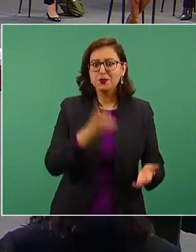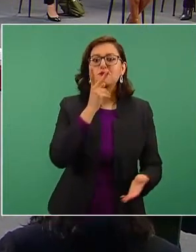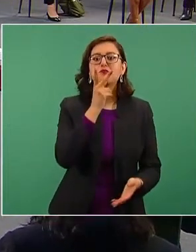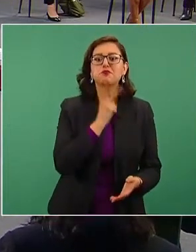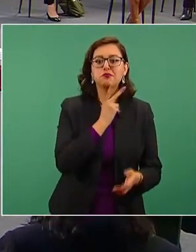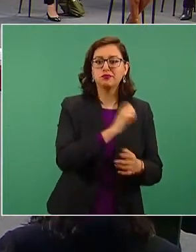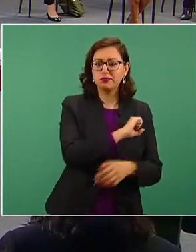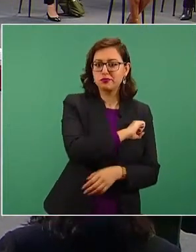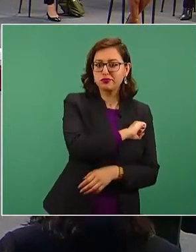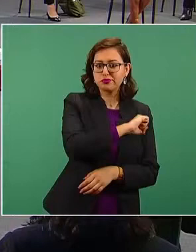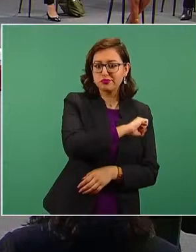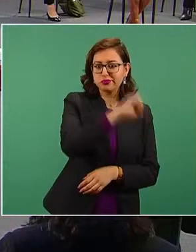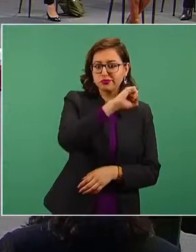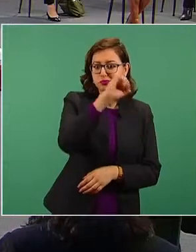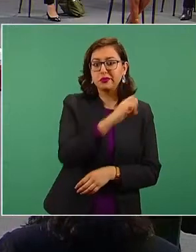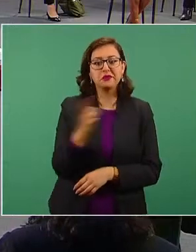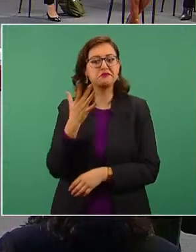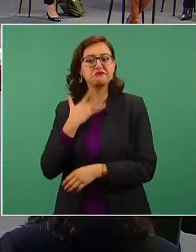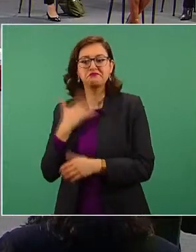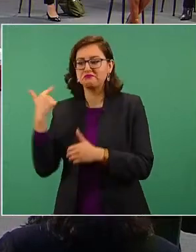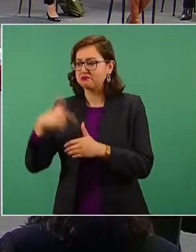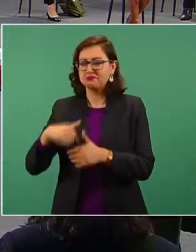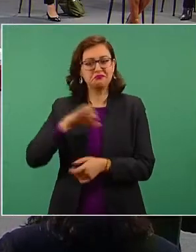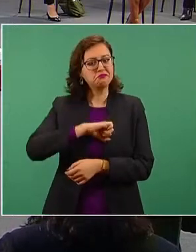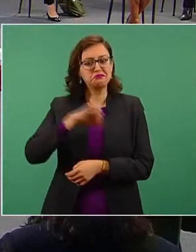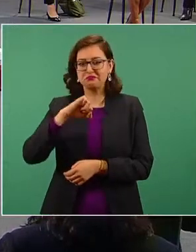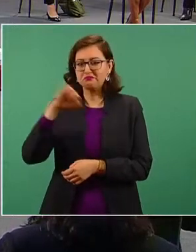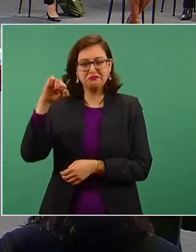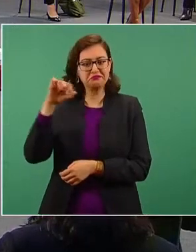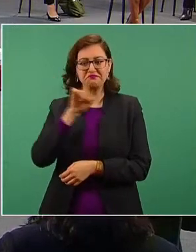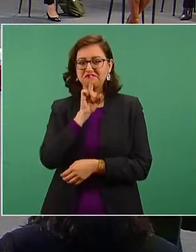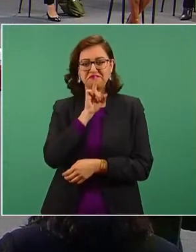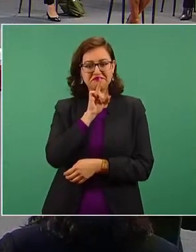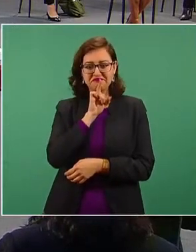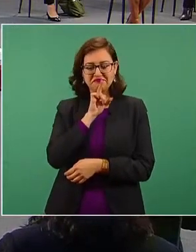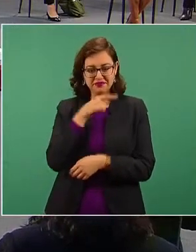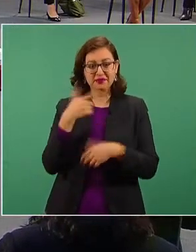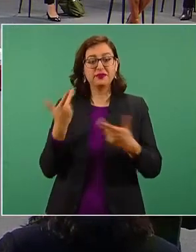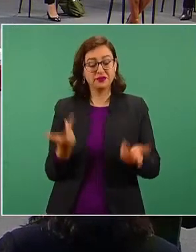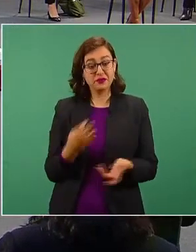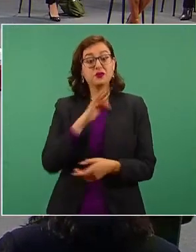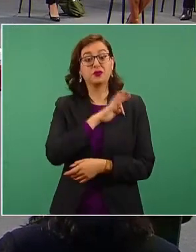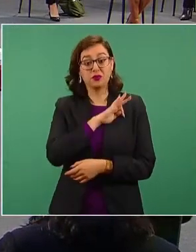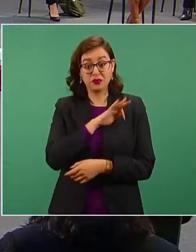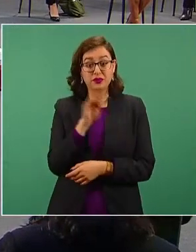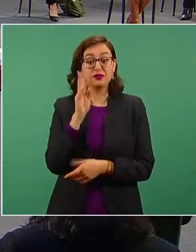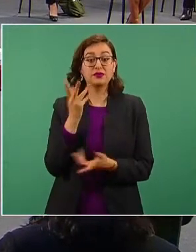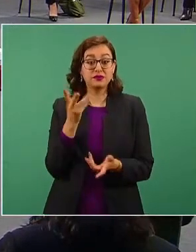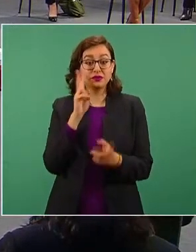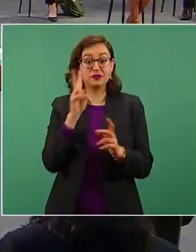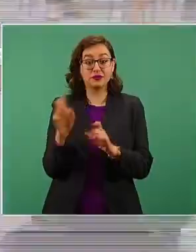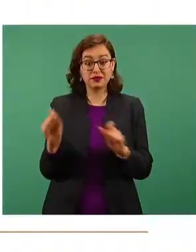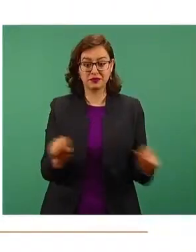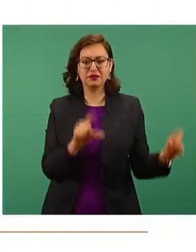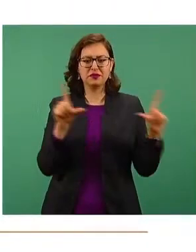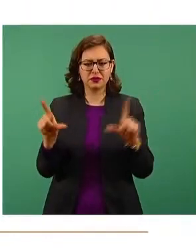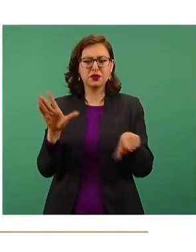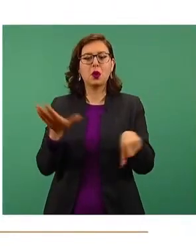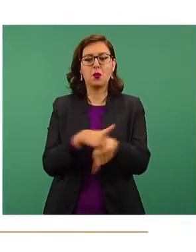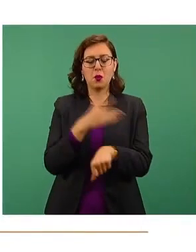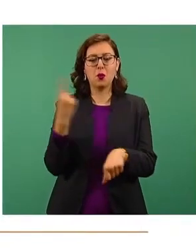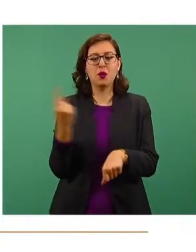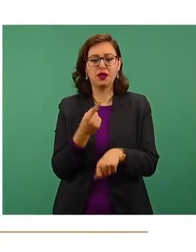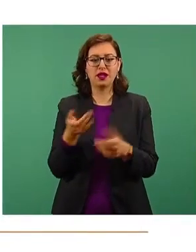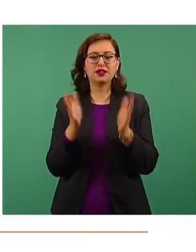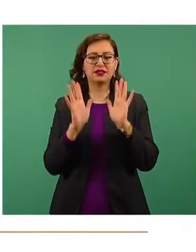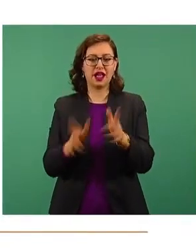la mezcla mexicana del petróleo. Y en la siguiente podemos ver parte de lo que se está logrando por instrucciones del presidente. Ya van